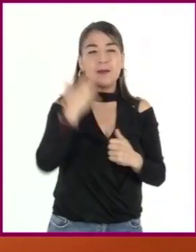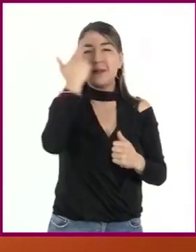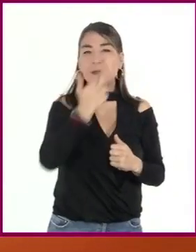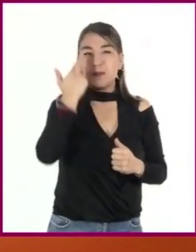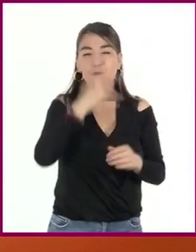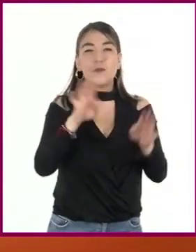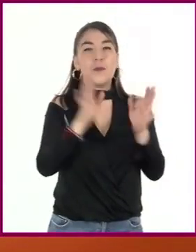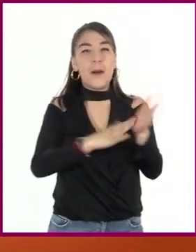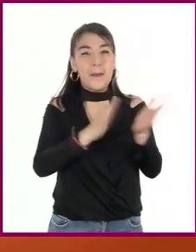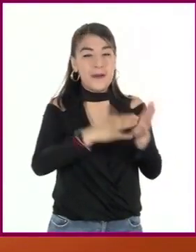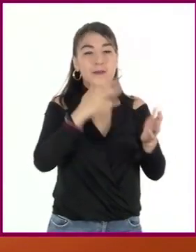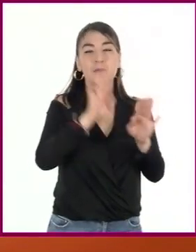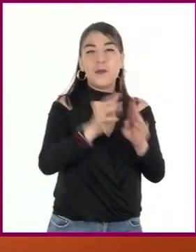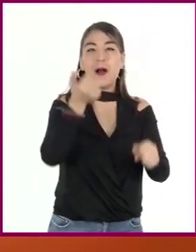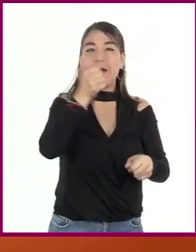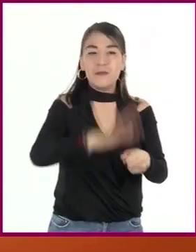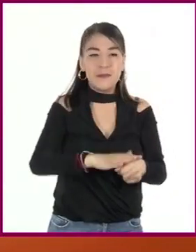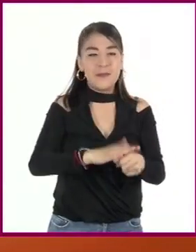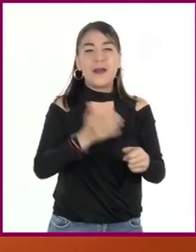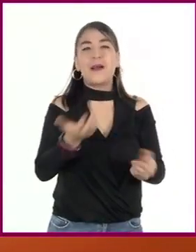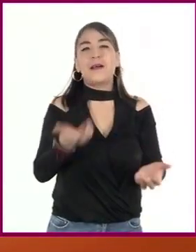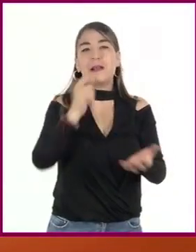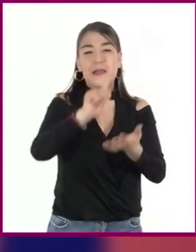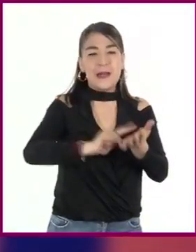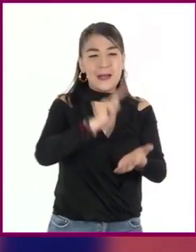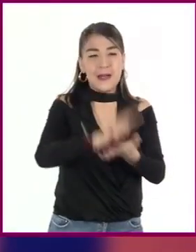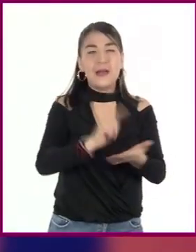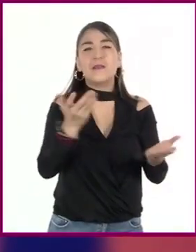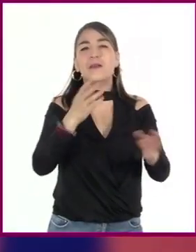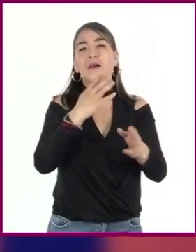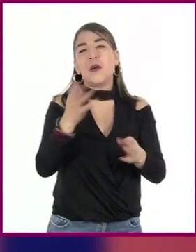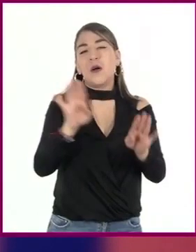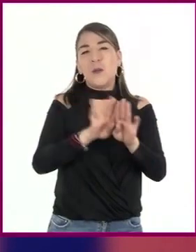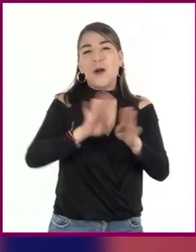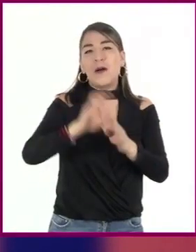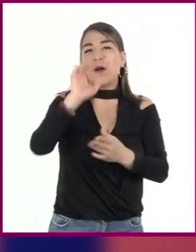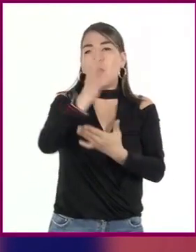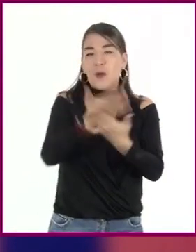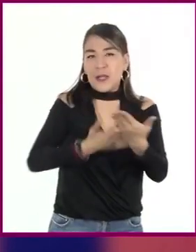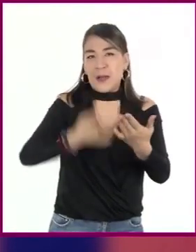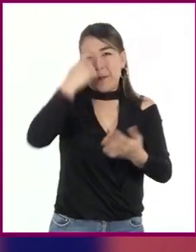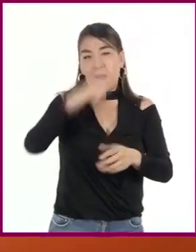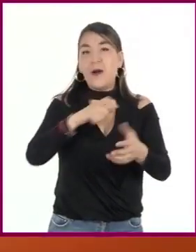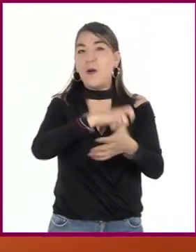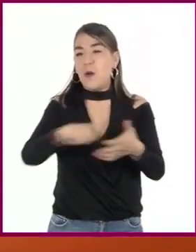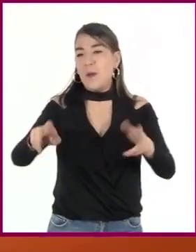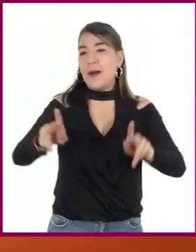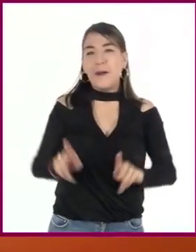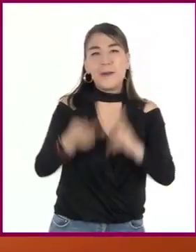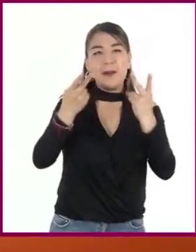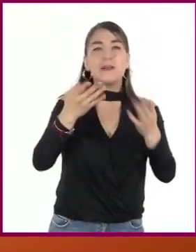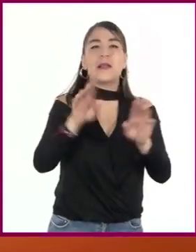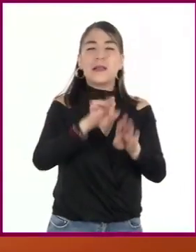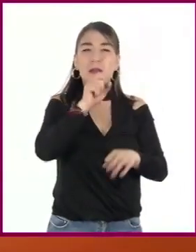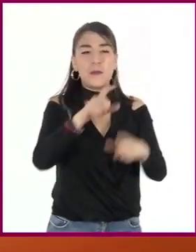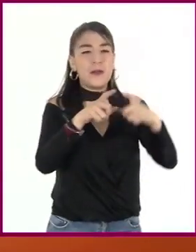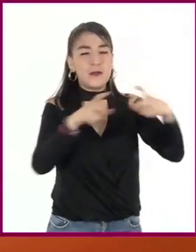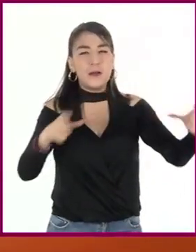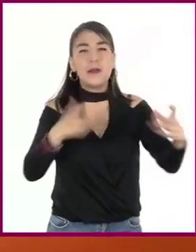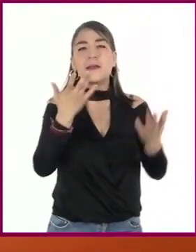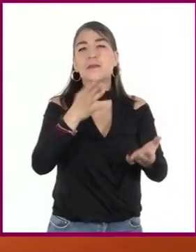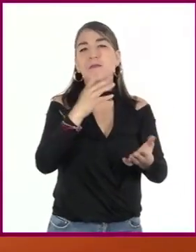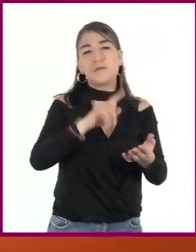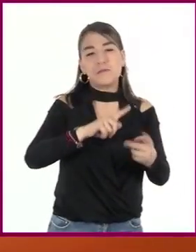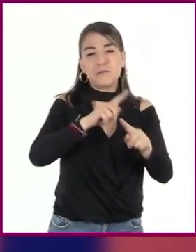documentos administrativos, legales o comerciales, como recibos o contratos de compraventa, con el propósito de revisar